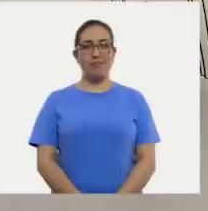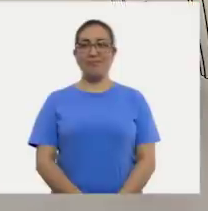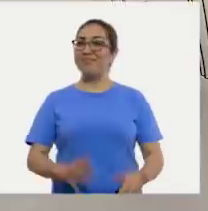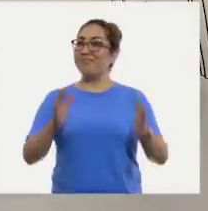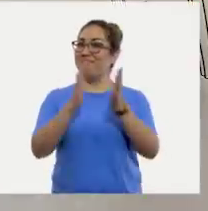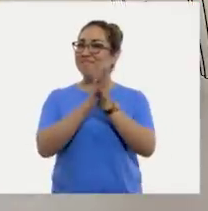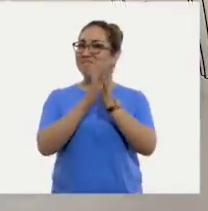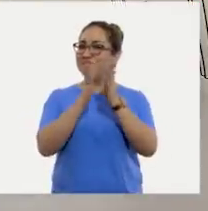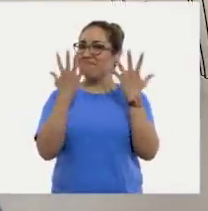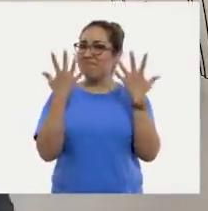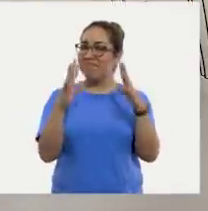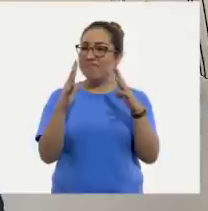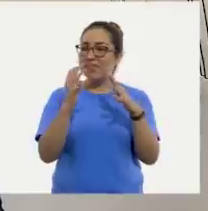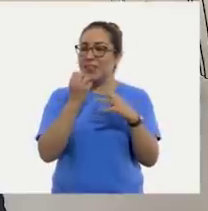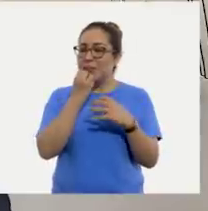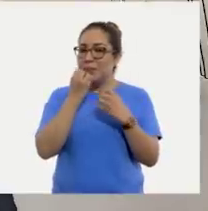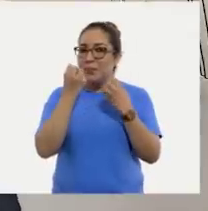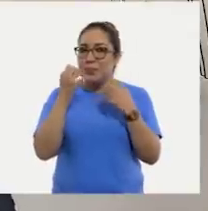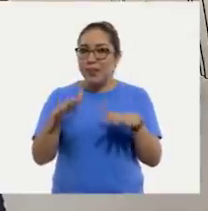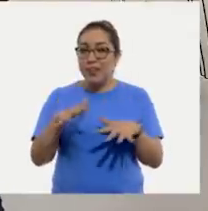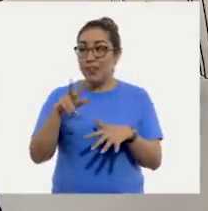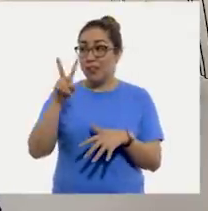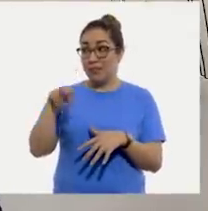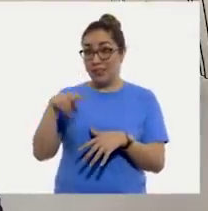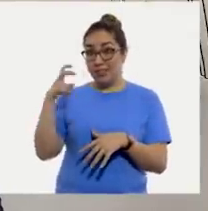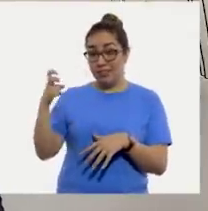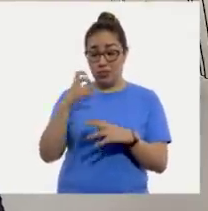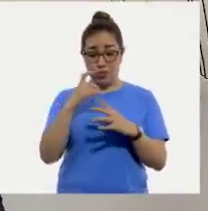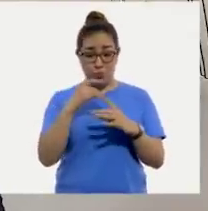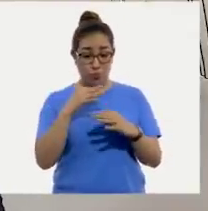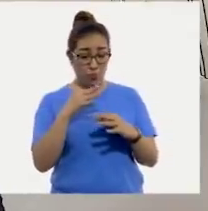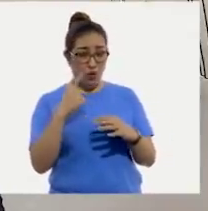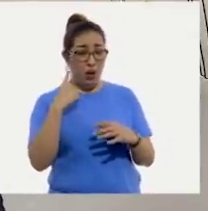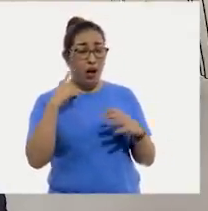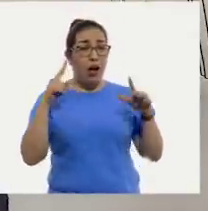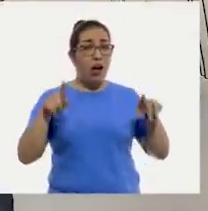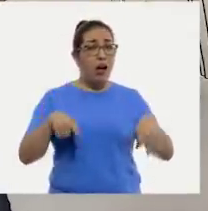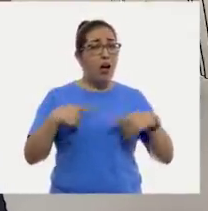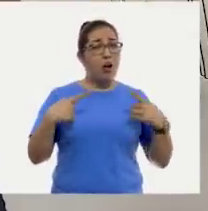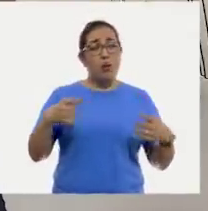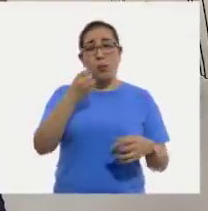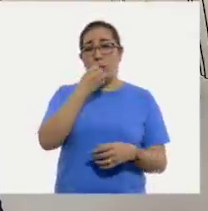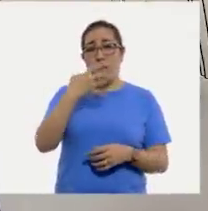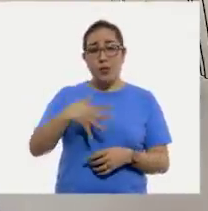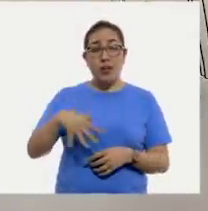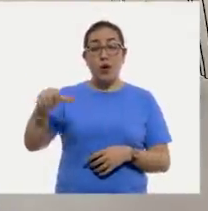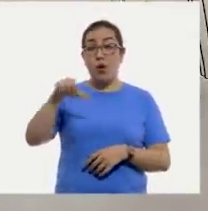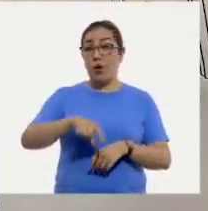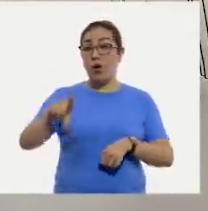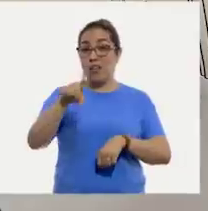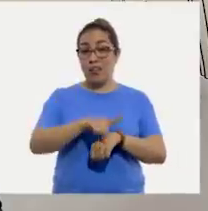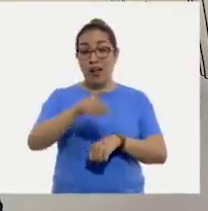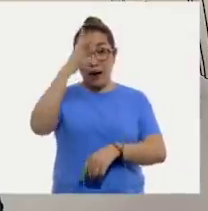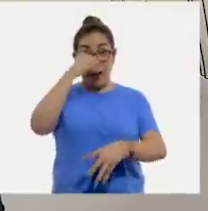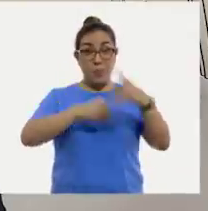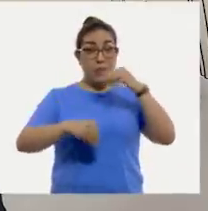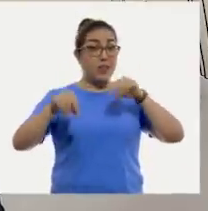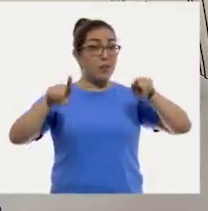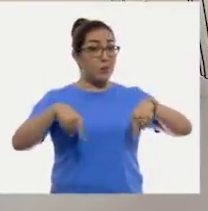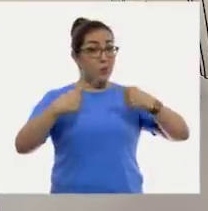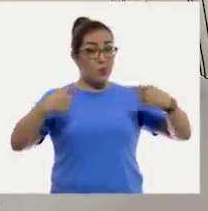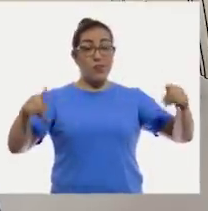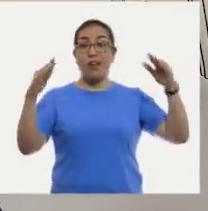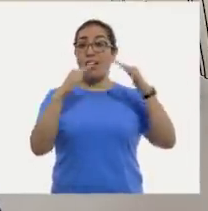Pero qué impresionante puede llegar a sonar este instrumento. Mi nombre es Rodrigo Díaz y esto es Aprende Música en Casa del